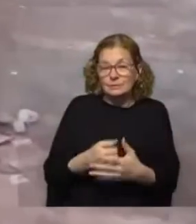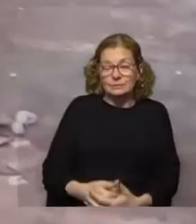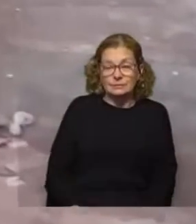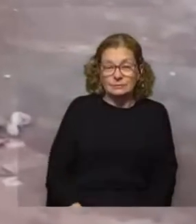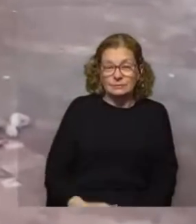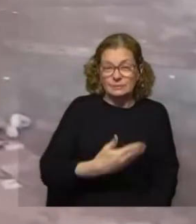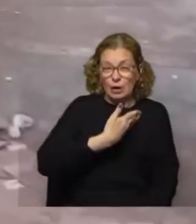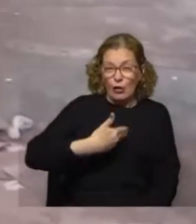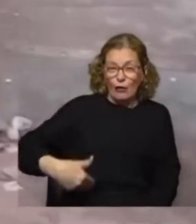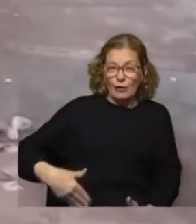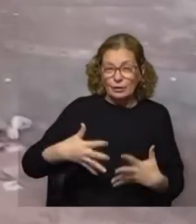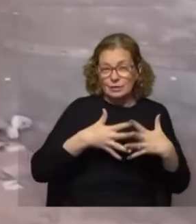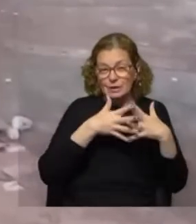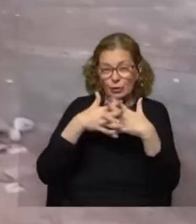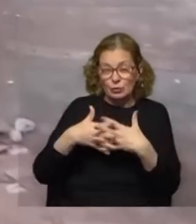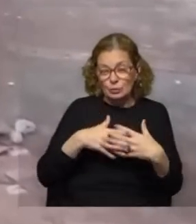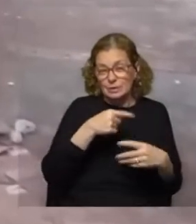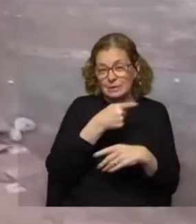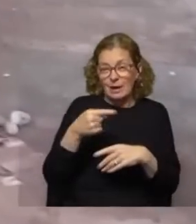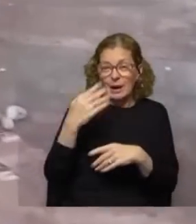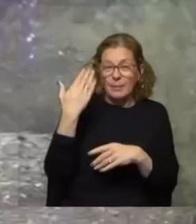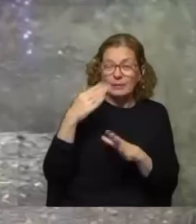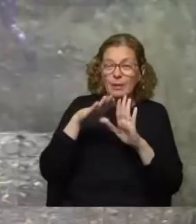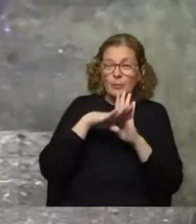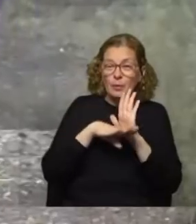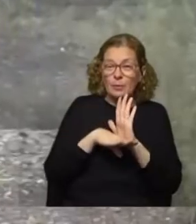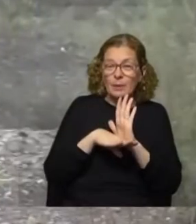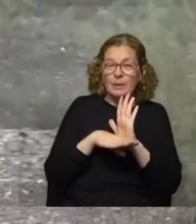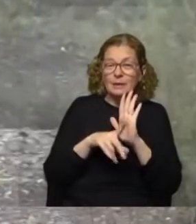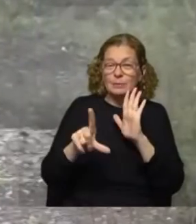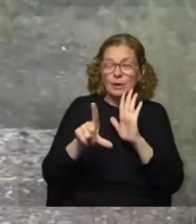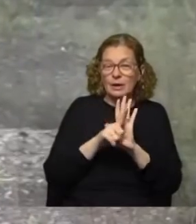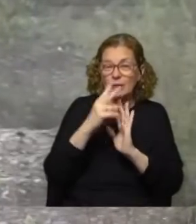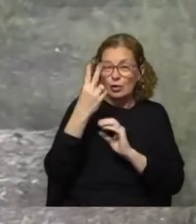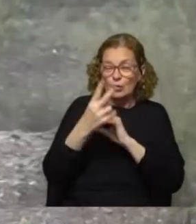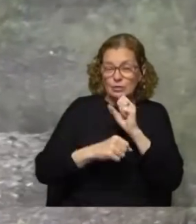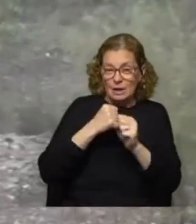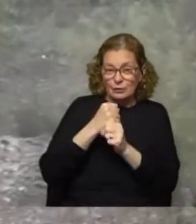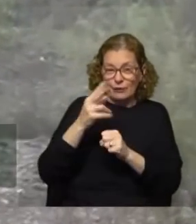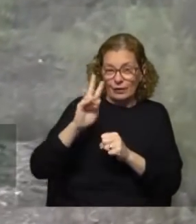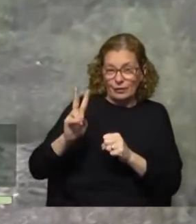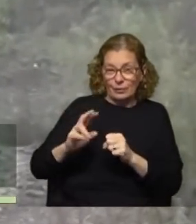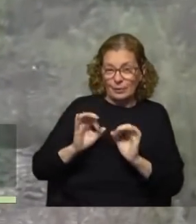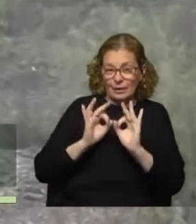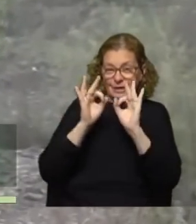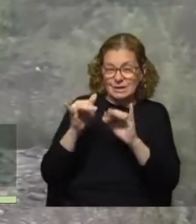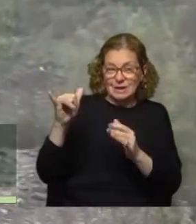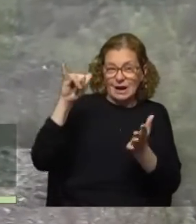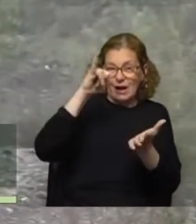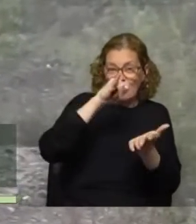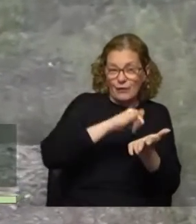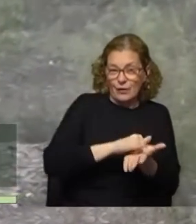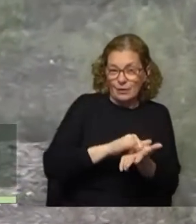el gobierno de Estados Unidos lanzó la pasada semana un programa que da estatus legal por dos años a los venezolanos que llegan en avión y